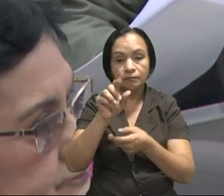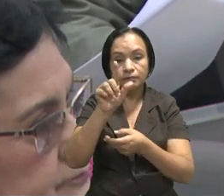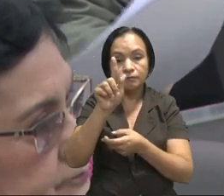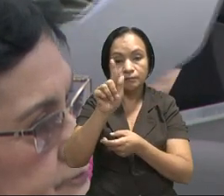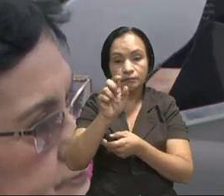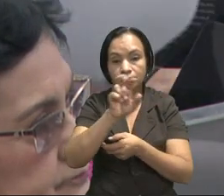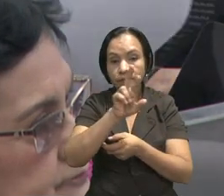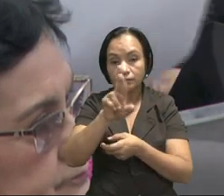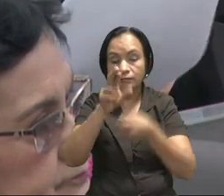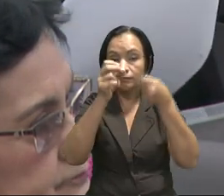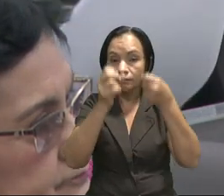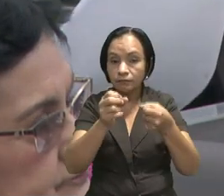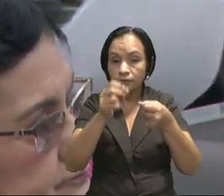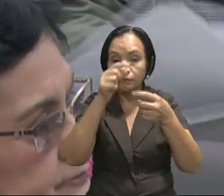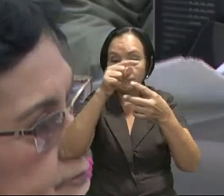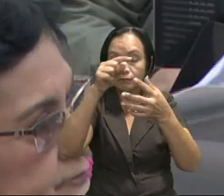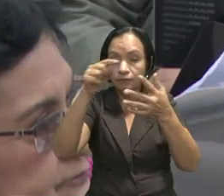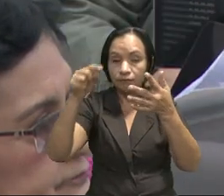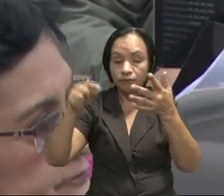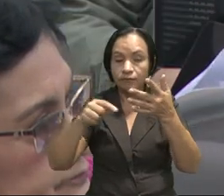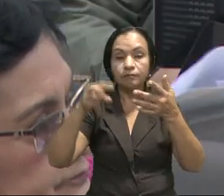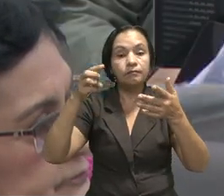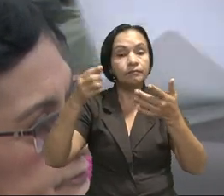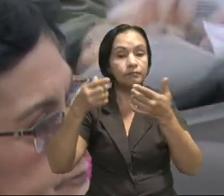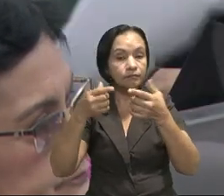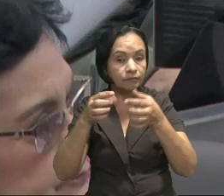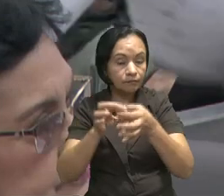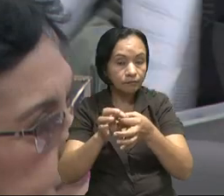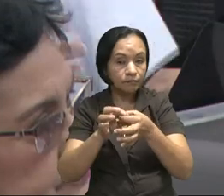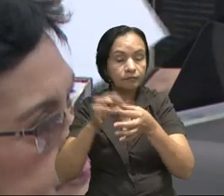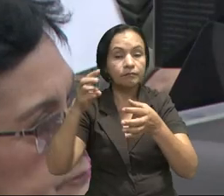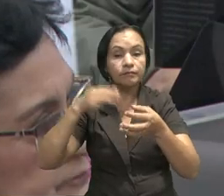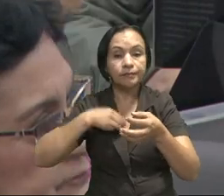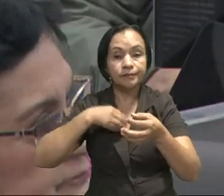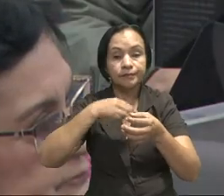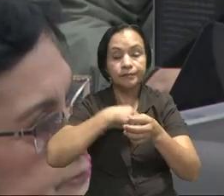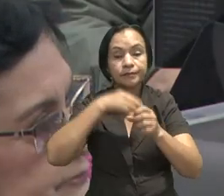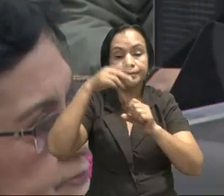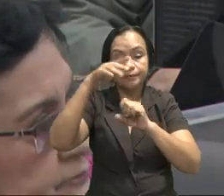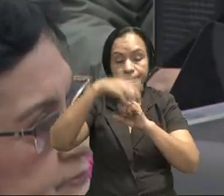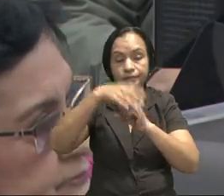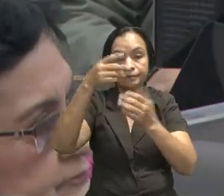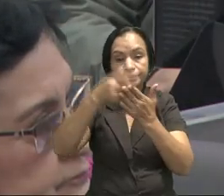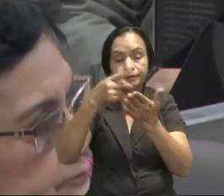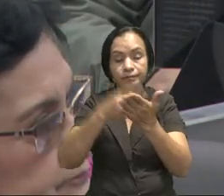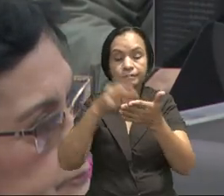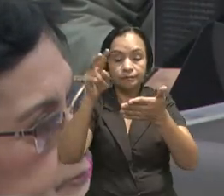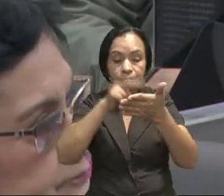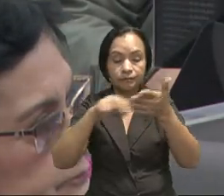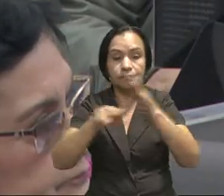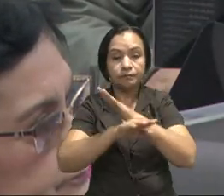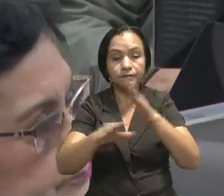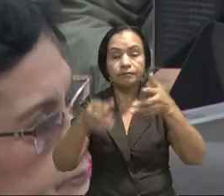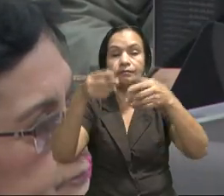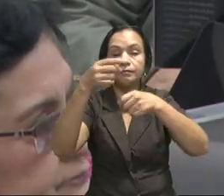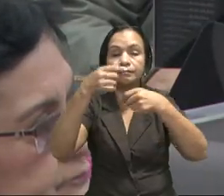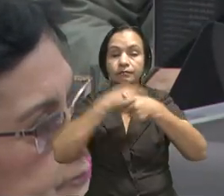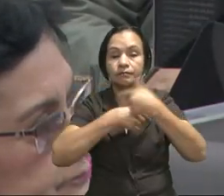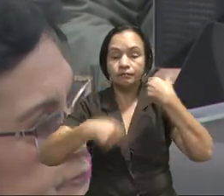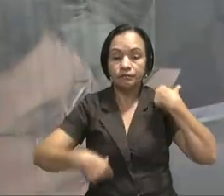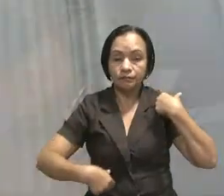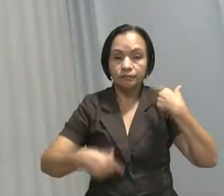Edén Espinosa Fernández, todos ellos integrantes. Y hasta aquí el dictamen, señor